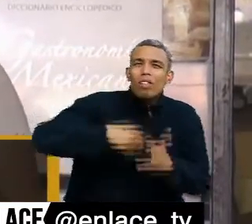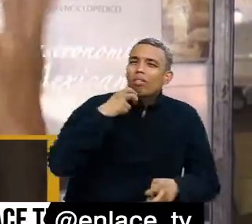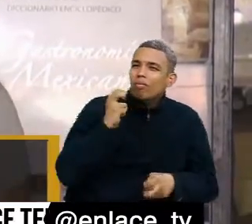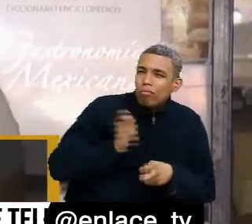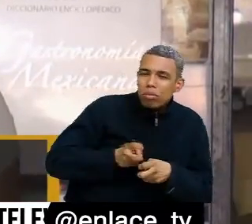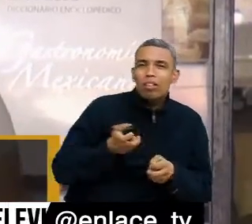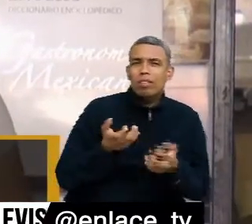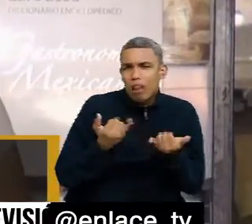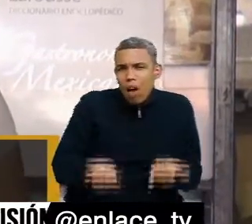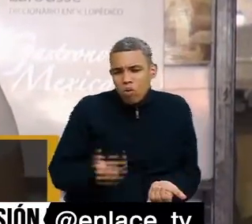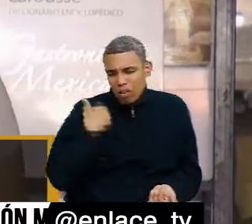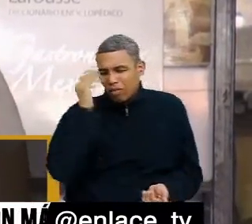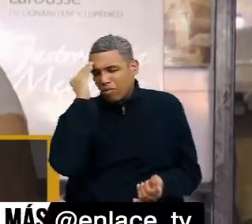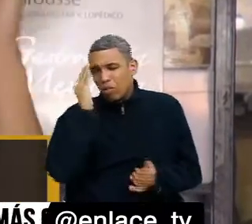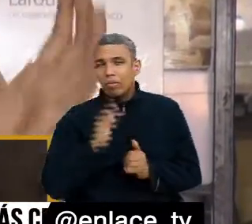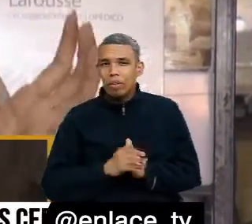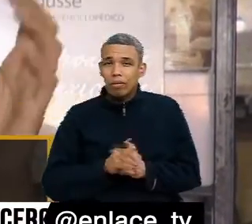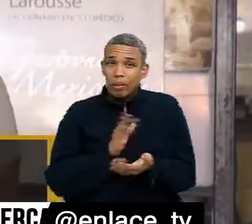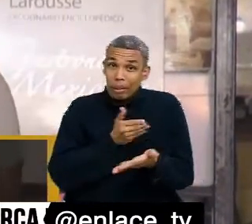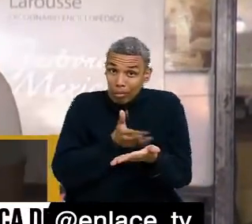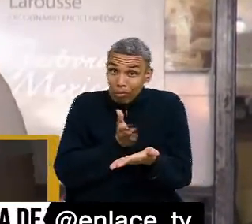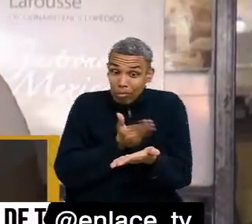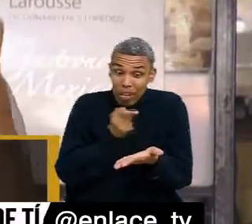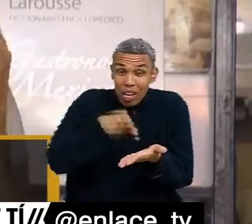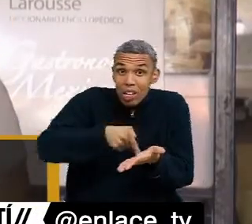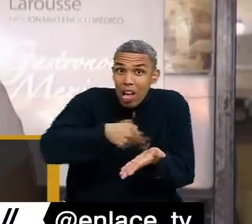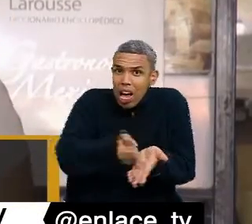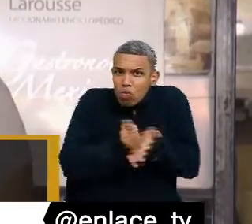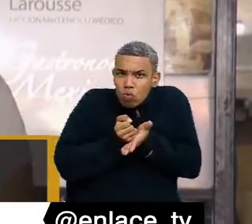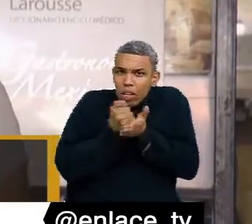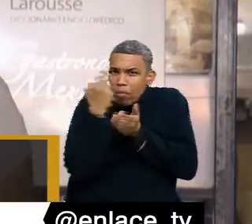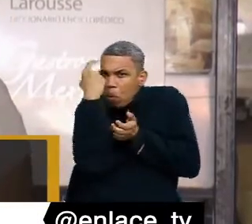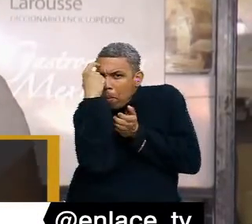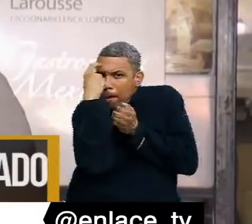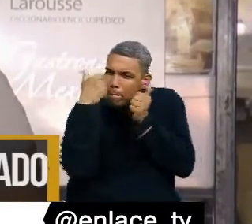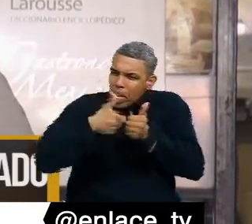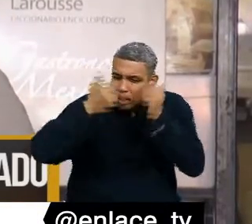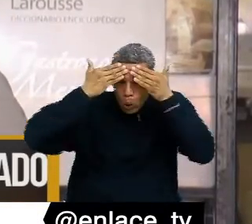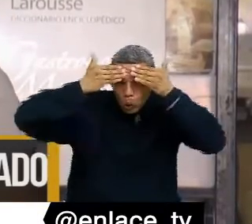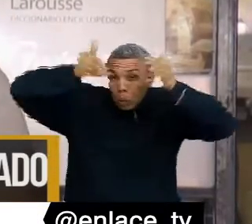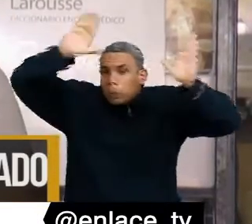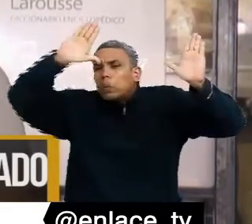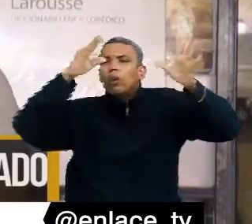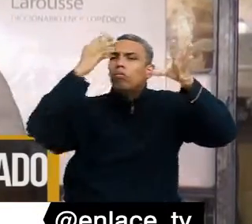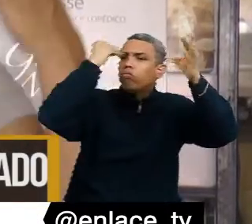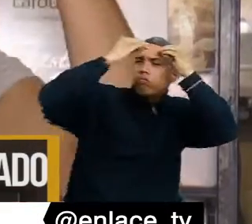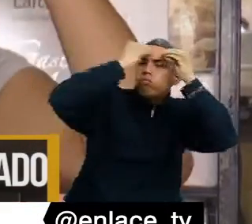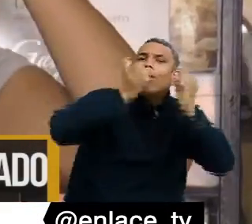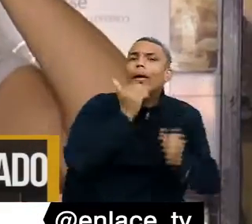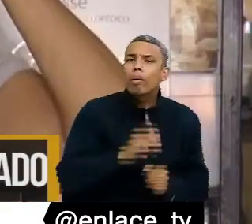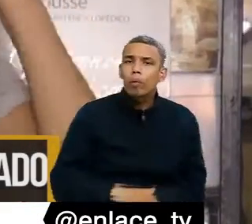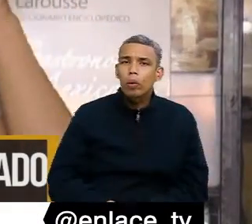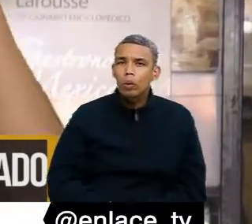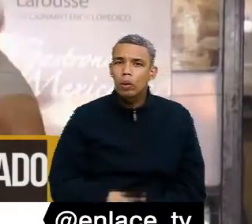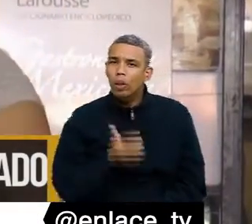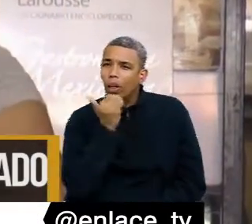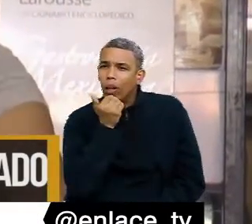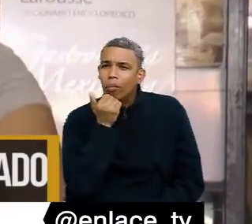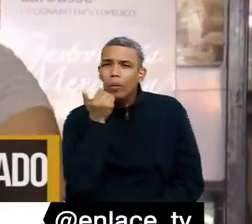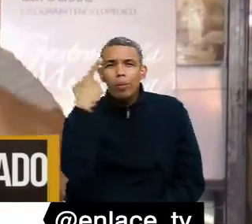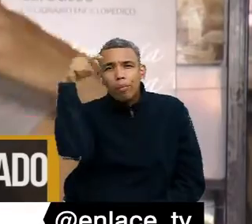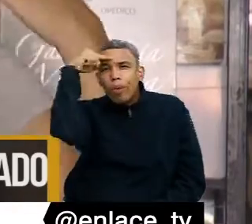cuáles son las tendencias ahorita en ventas, y el neuromarketing es algo que está ahorita pues muy en boom, ¿no? O sea, no es venderle a la gente, es venderle a la mente. Cuando tú